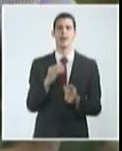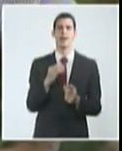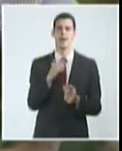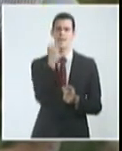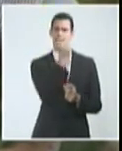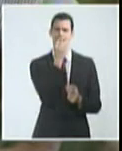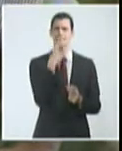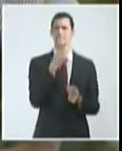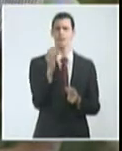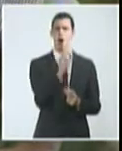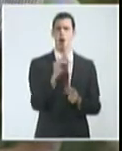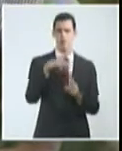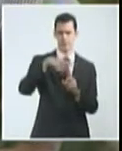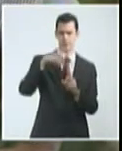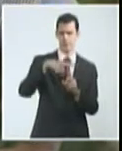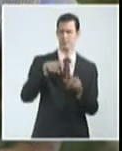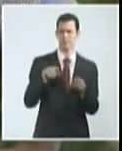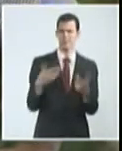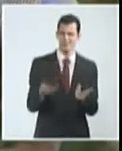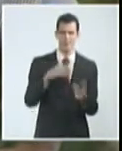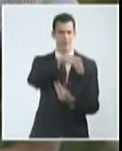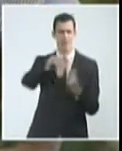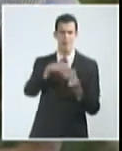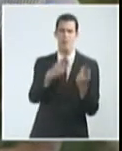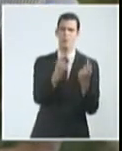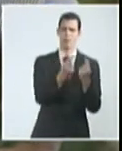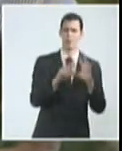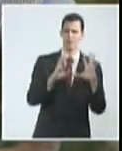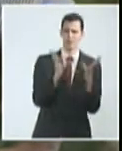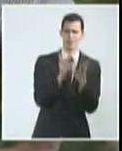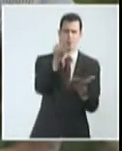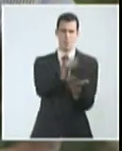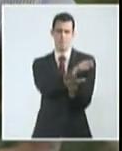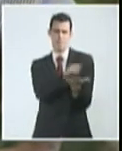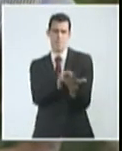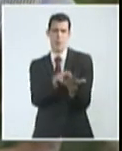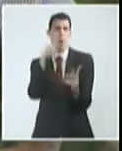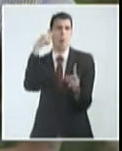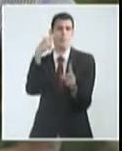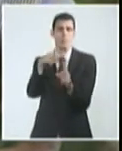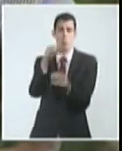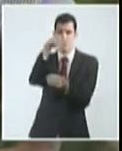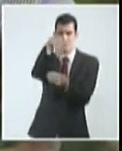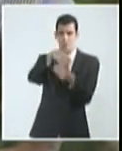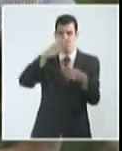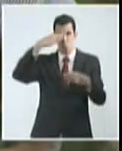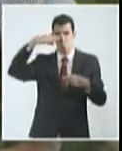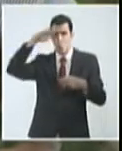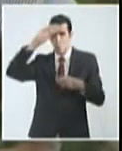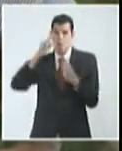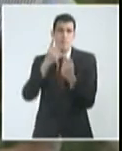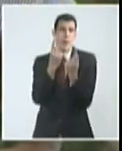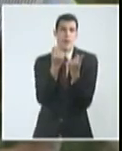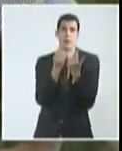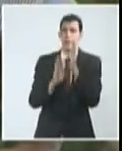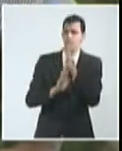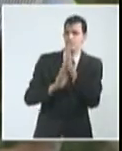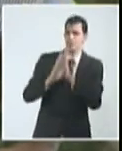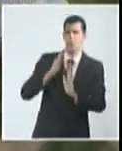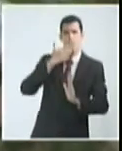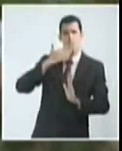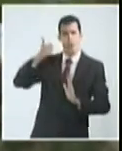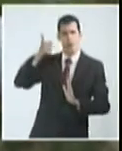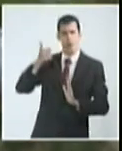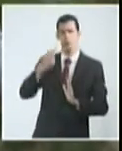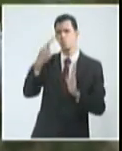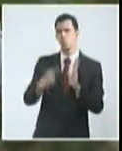el perfeccionamiento que hicimos con las 63 medidas para potenciar y estimular la producción y la comercialización de alimentos,